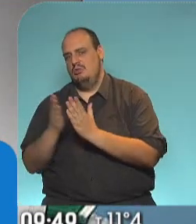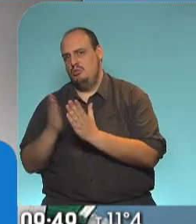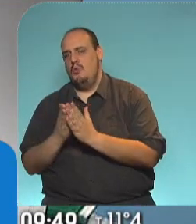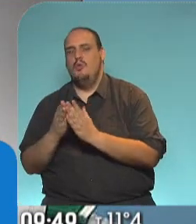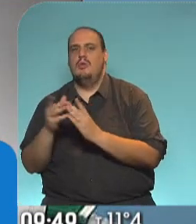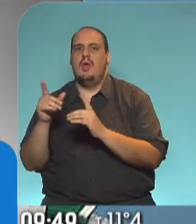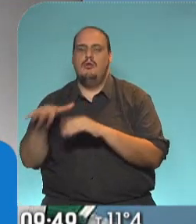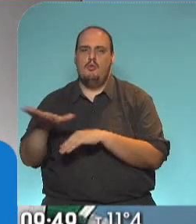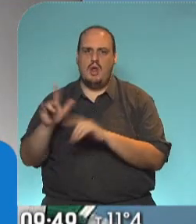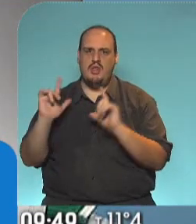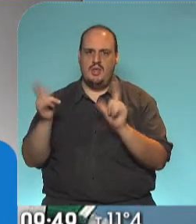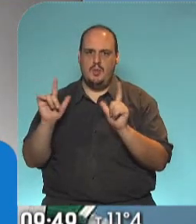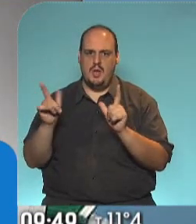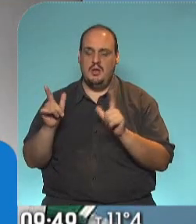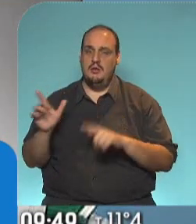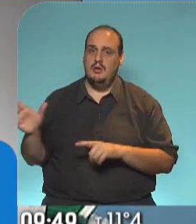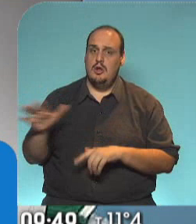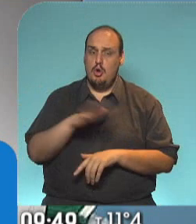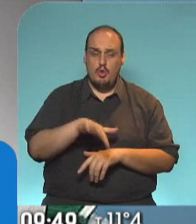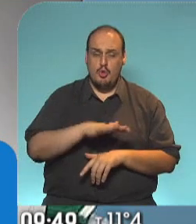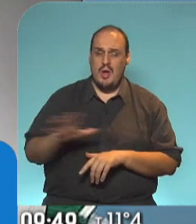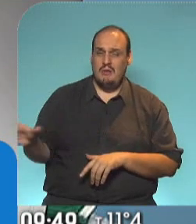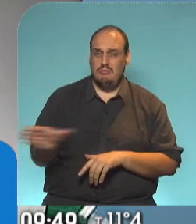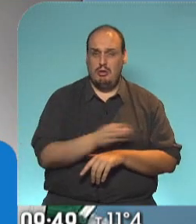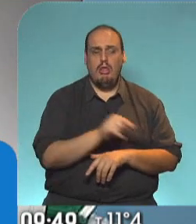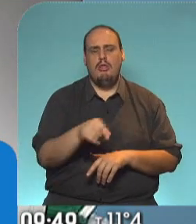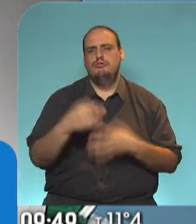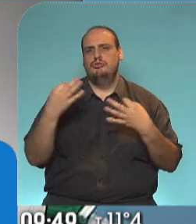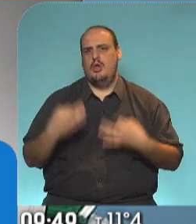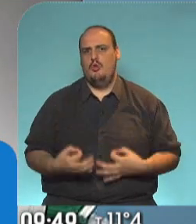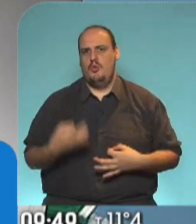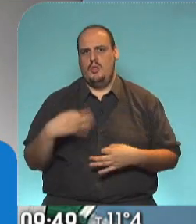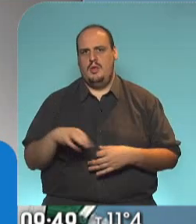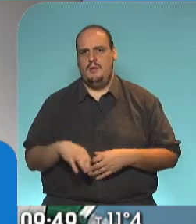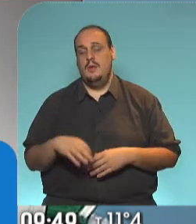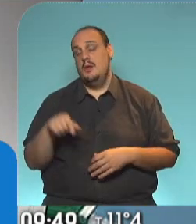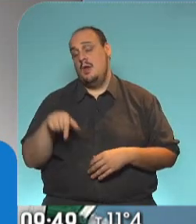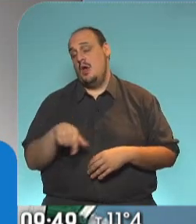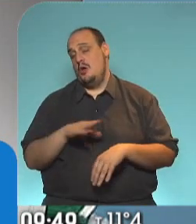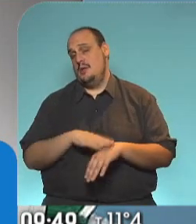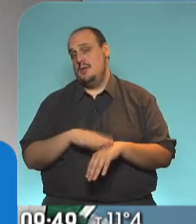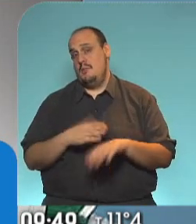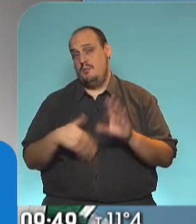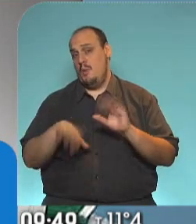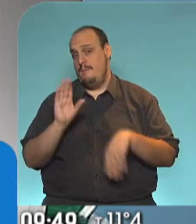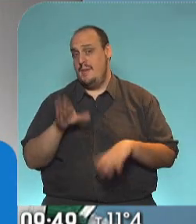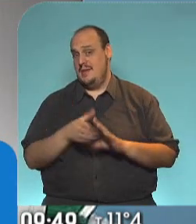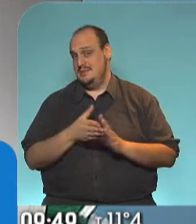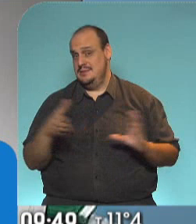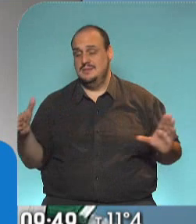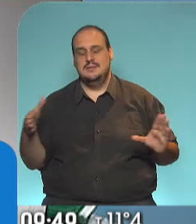donde se divierte digamos todos los espacios sociales esto más que nunca en un momento como el que estamos pasando es